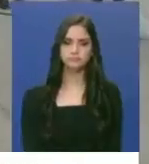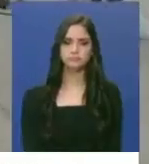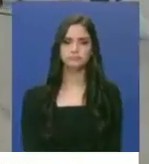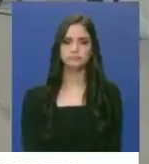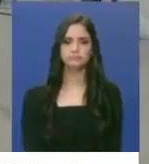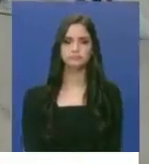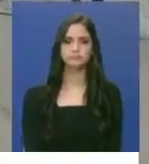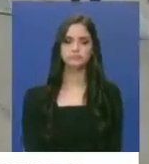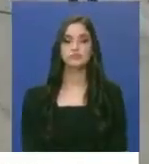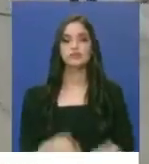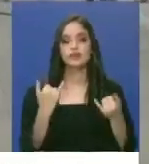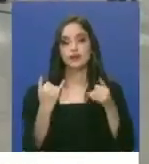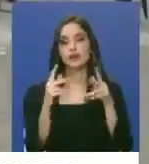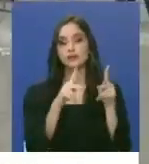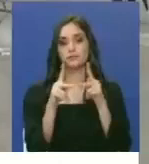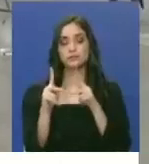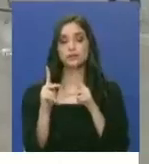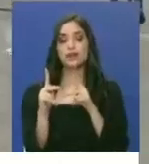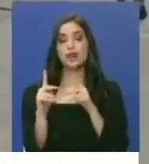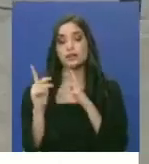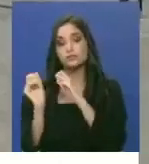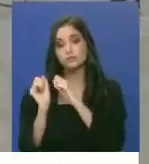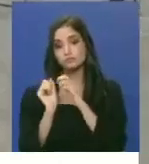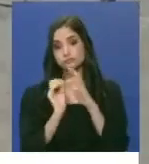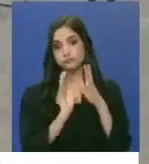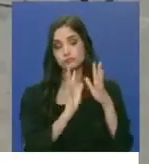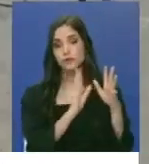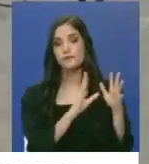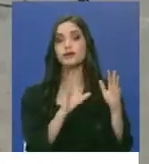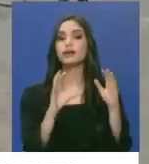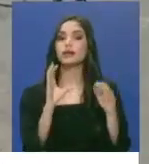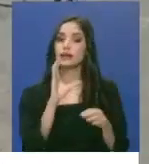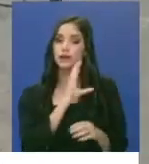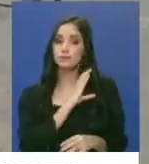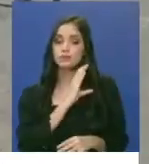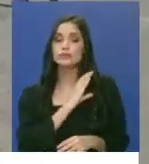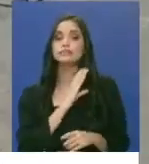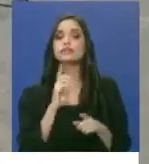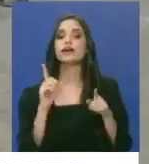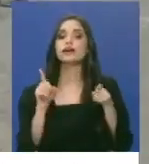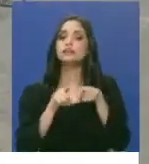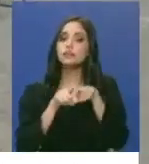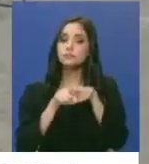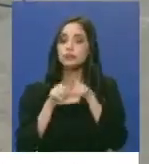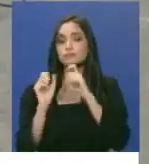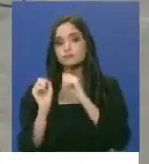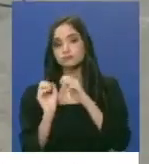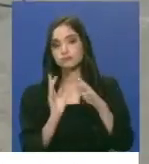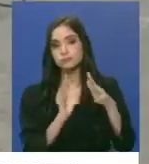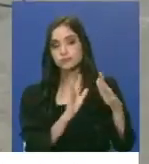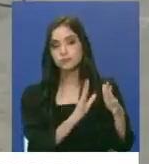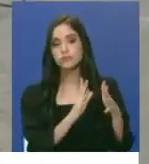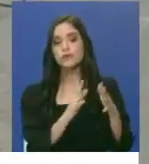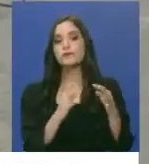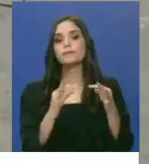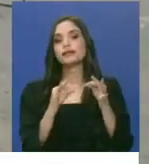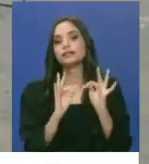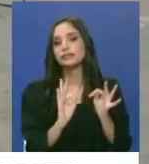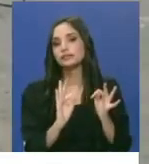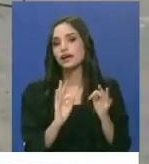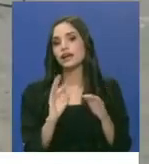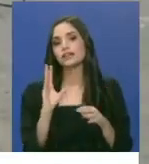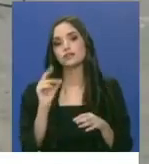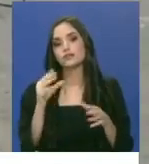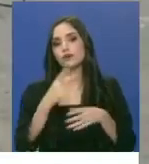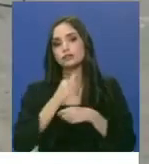mueven para un costado y la policía también se está movilizando para evitar cualquier situación en este momento de cierre. Lo que es cierto es que la policía no